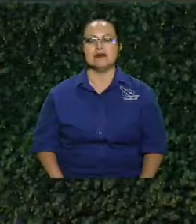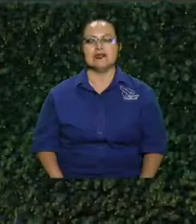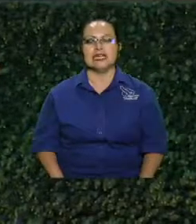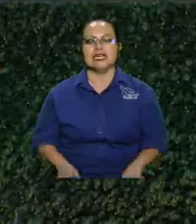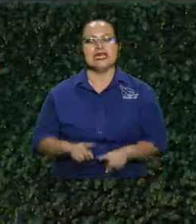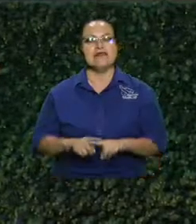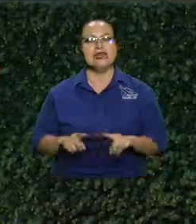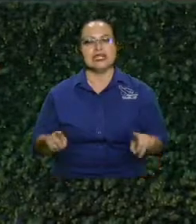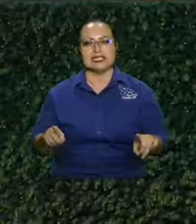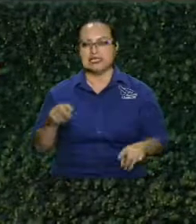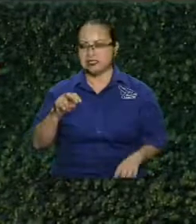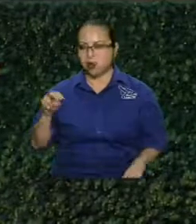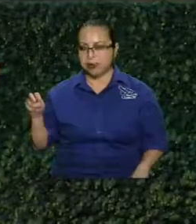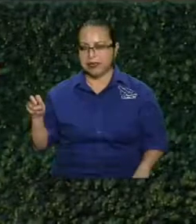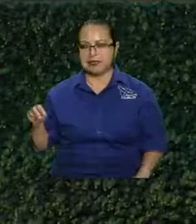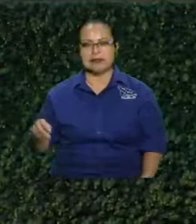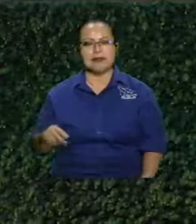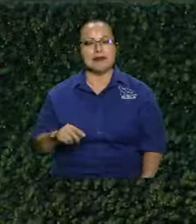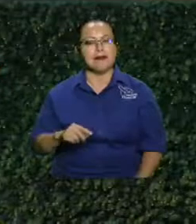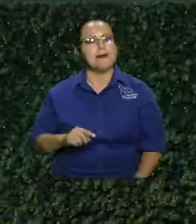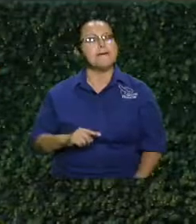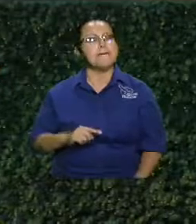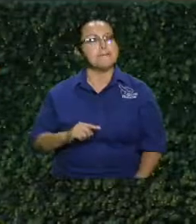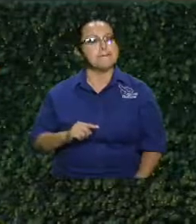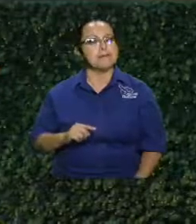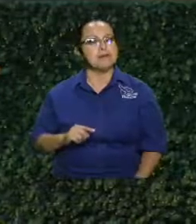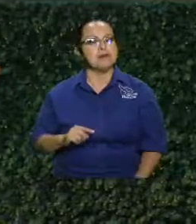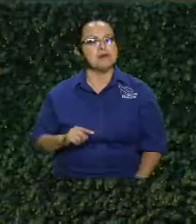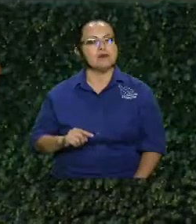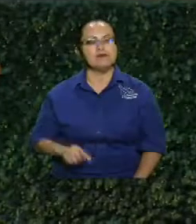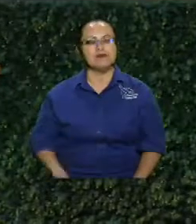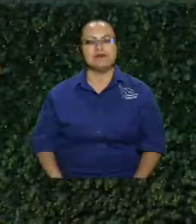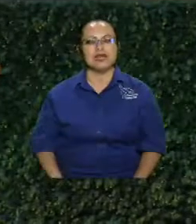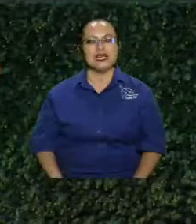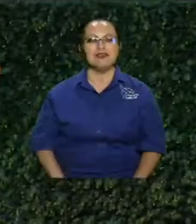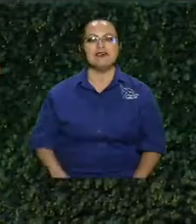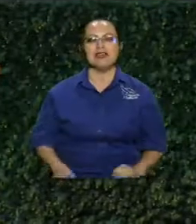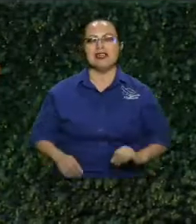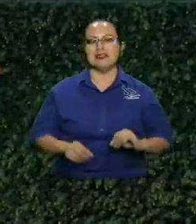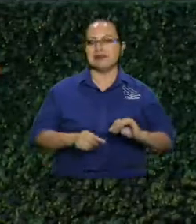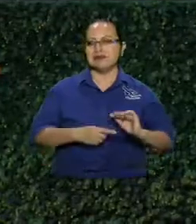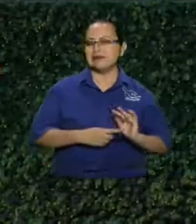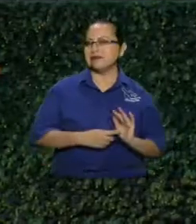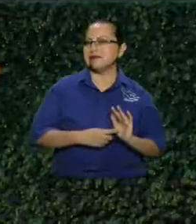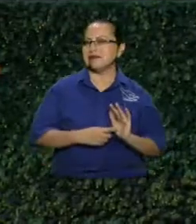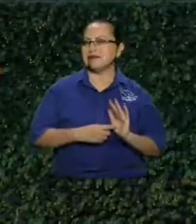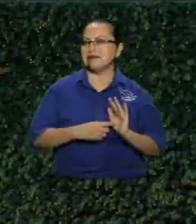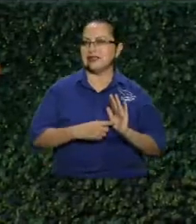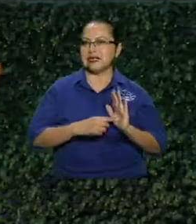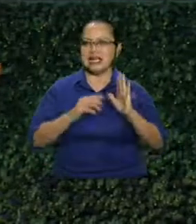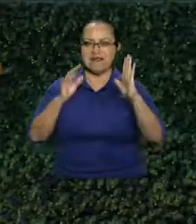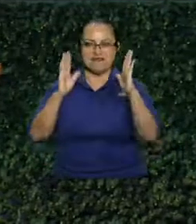temas, varios nombres, pero este quedó al final. Enfrentando